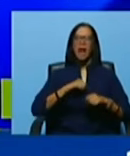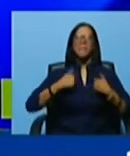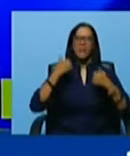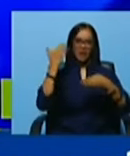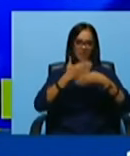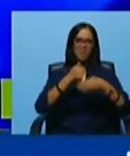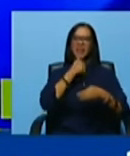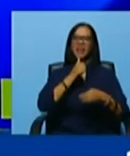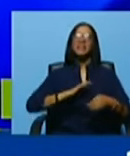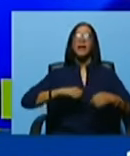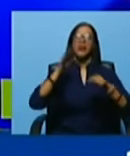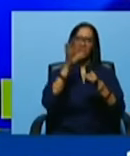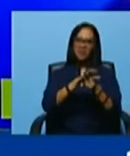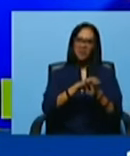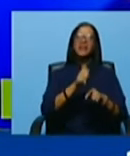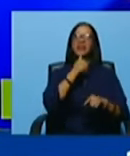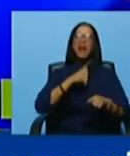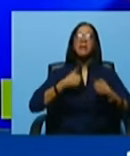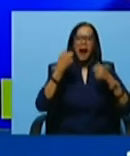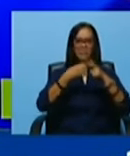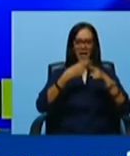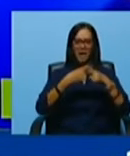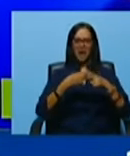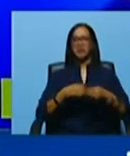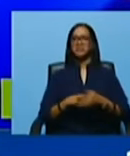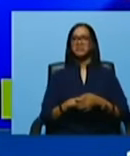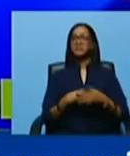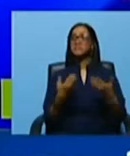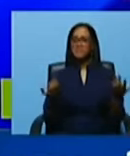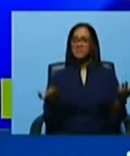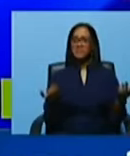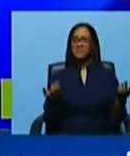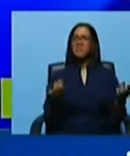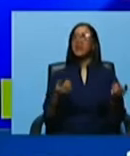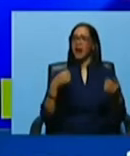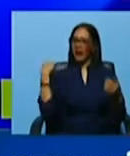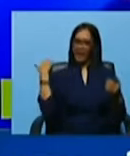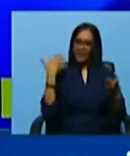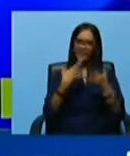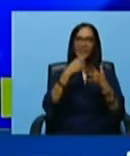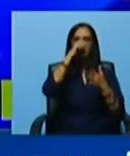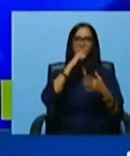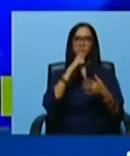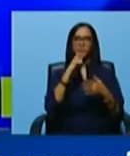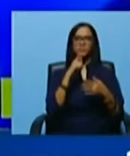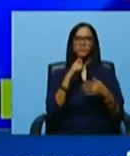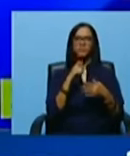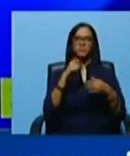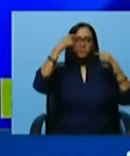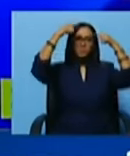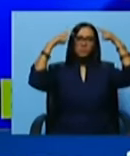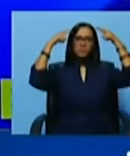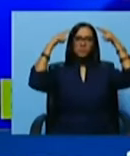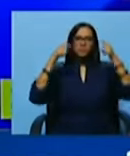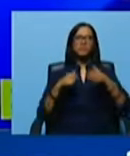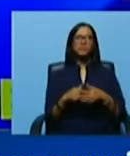Argentina sin ir más lejos pero muchísimos otros qué pasa con todos esas personas que jamás van a poder volver por no van a poder renar su